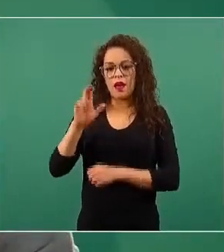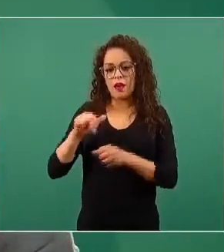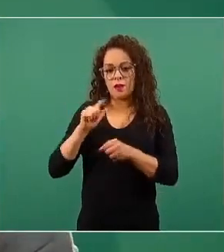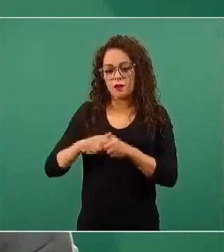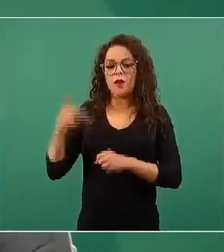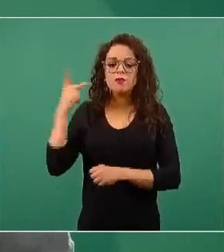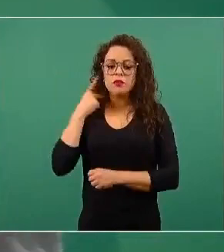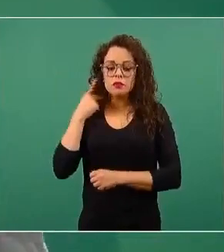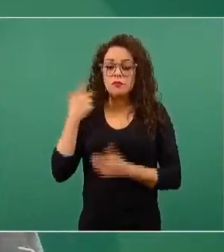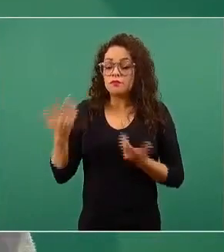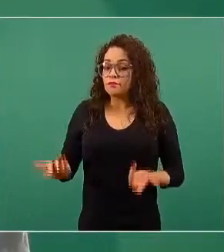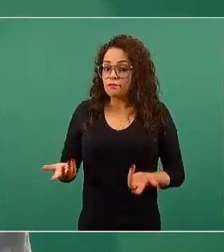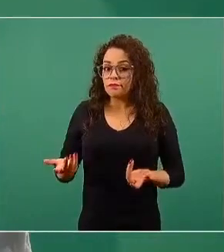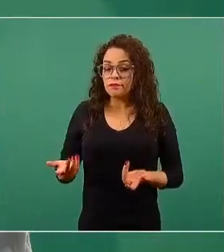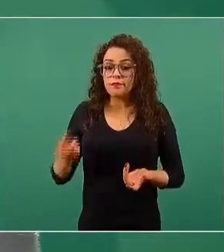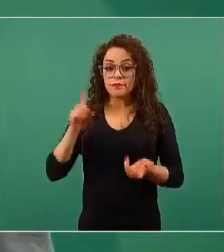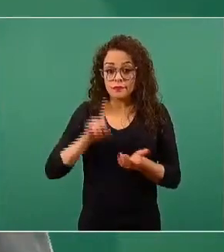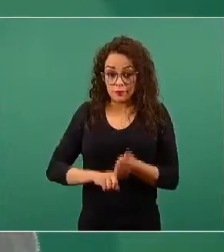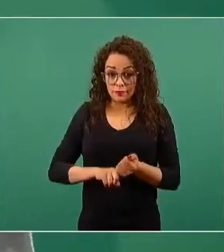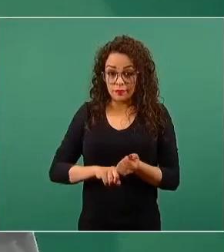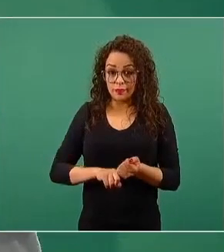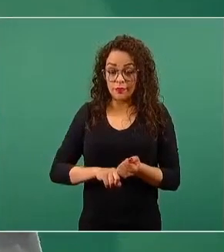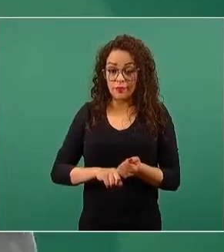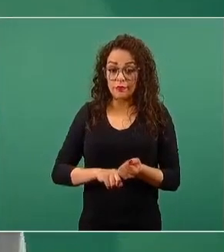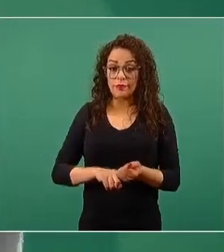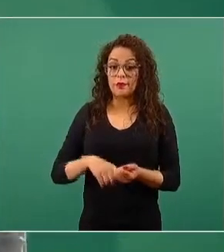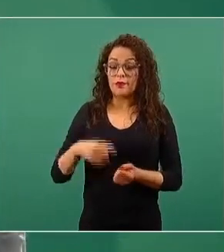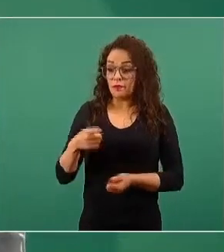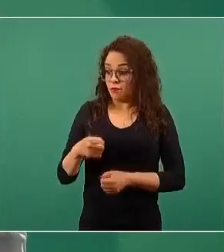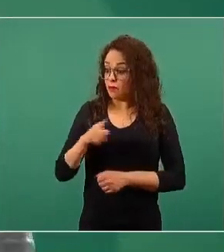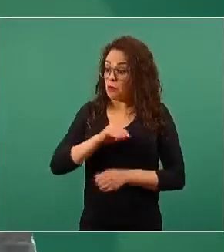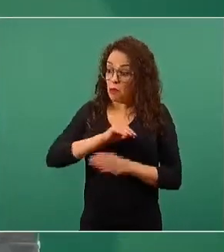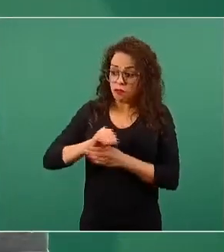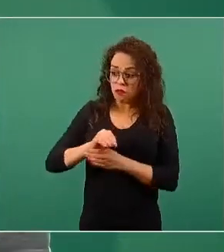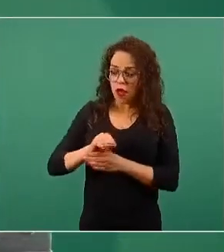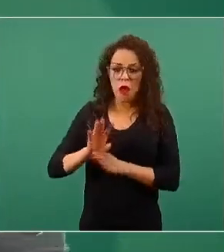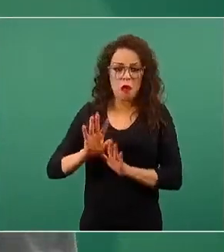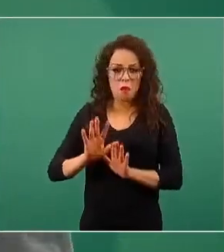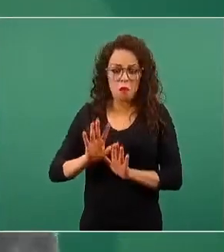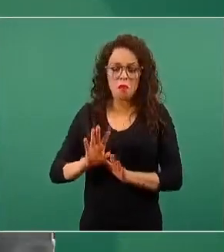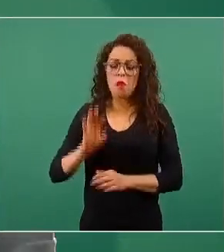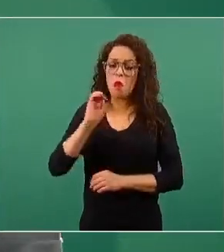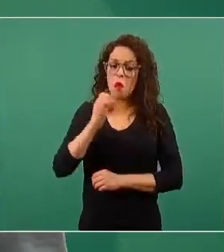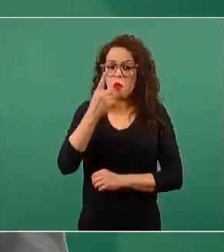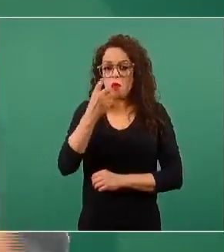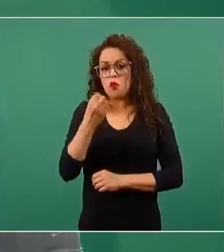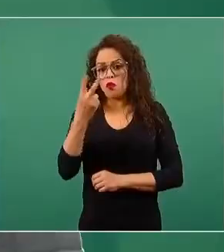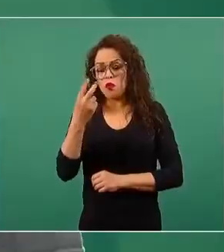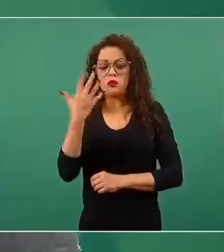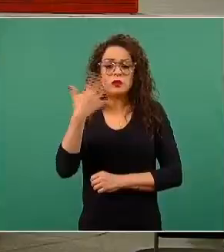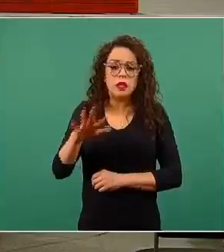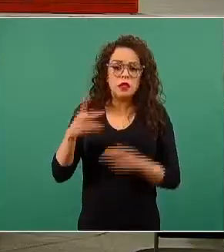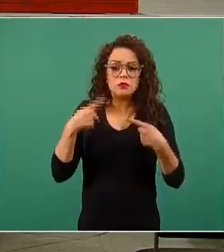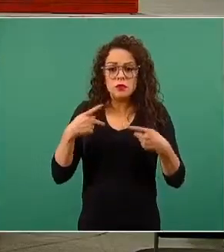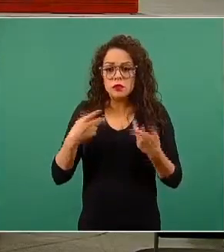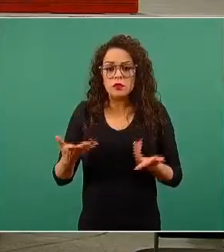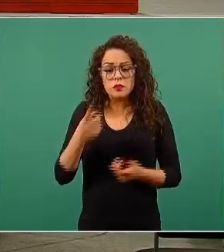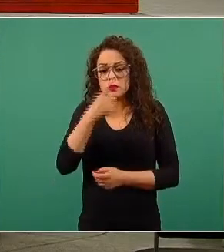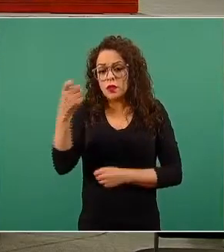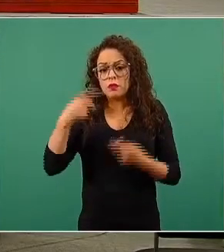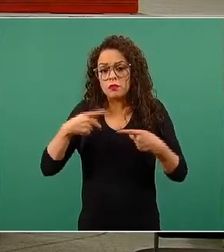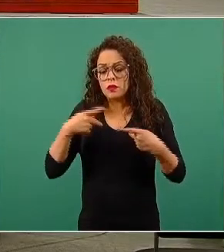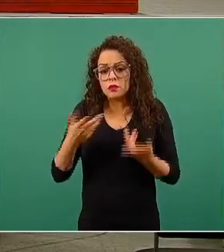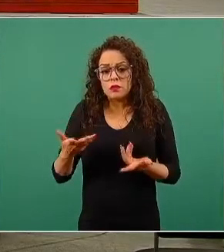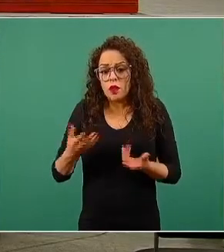contrario, si en el operativo alguien fue omitido, una persona, 2 personas, 10 personas, 100